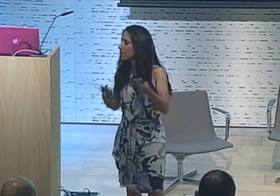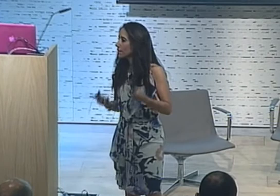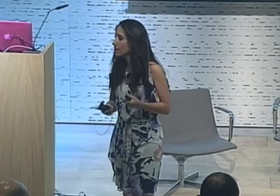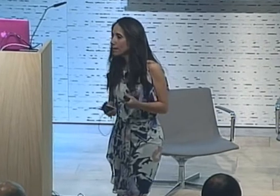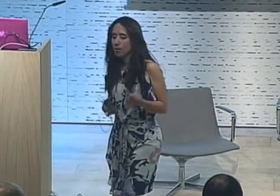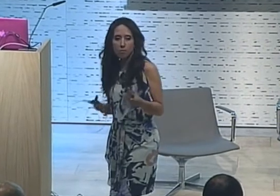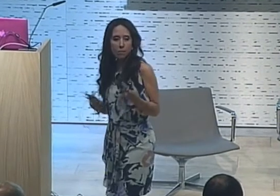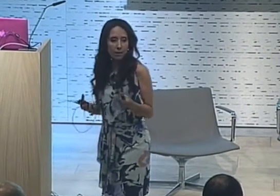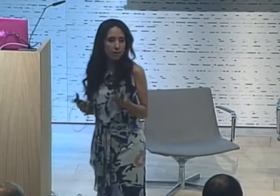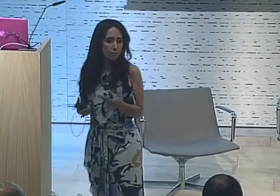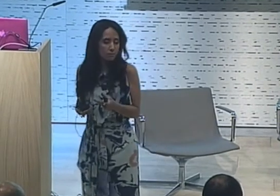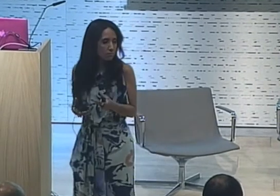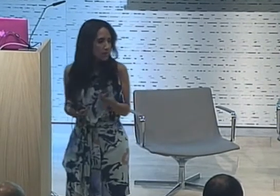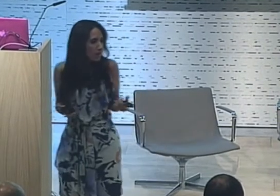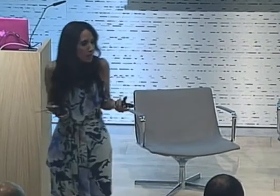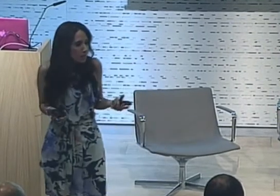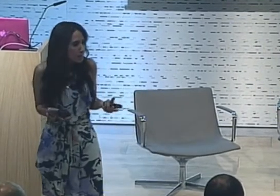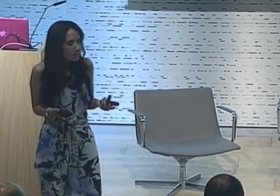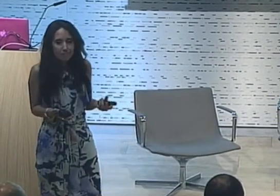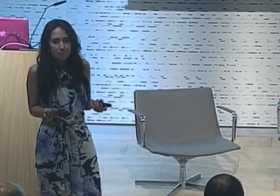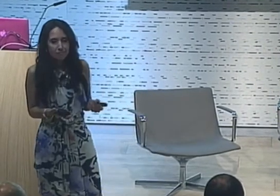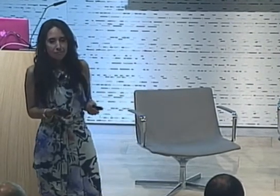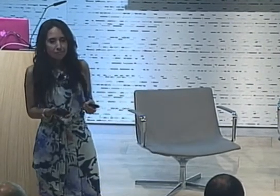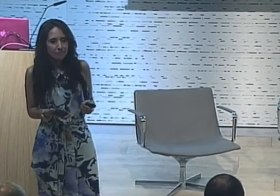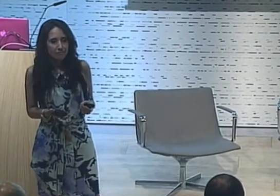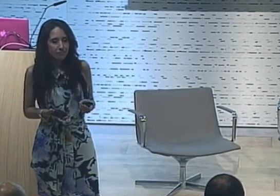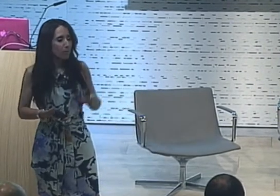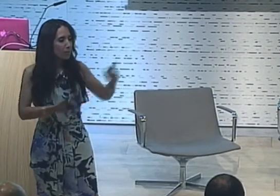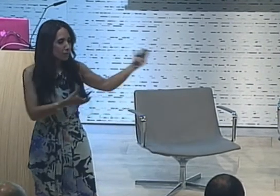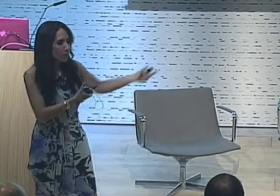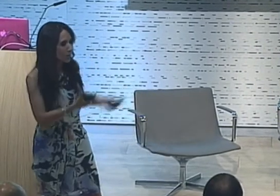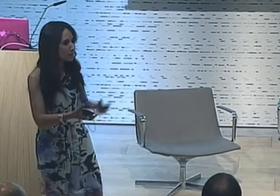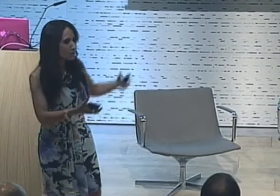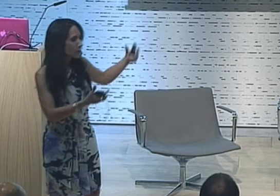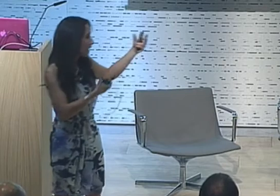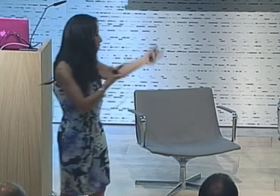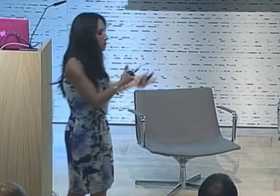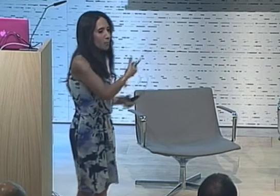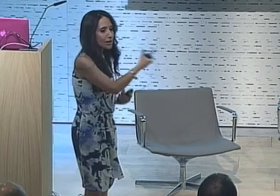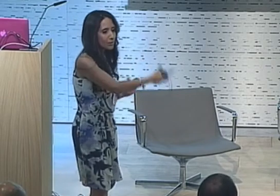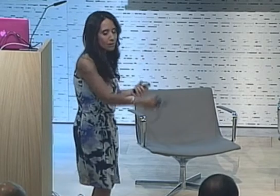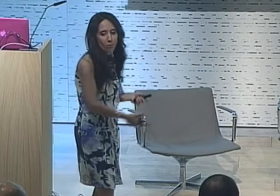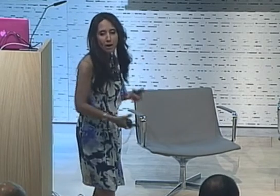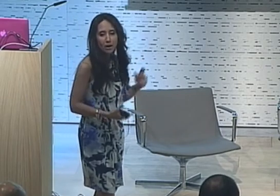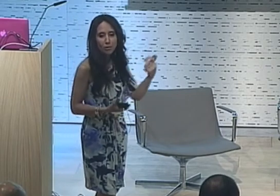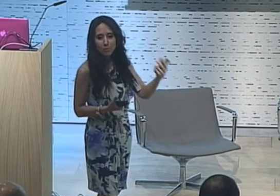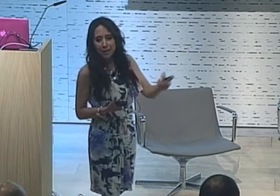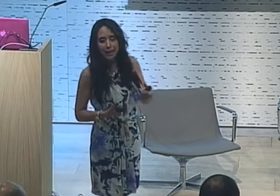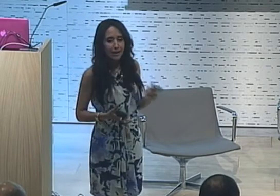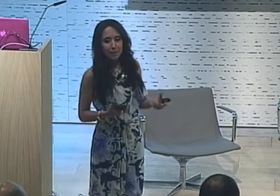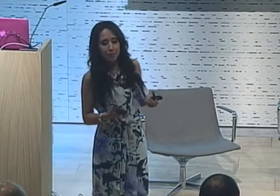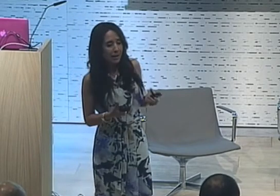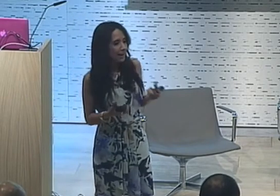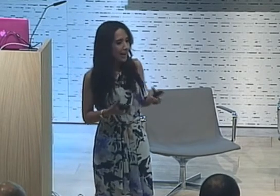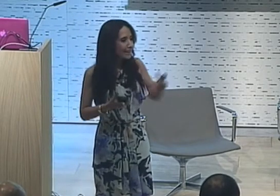¿Qué sucede? ¿Cómo aprendemos? ¿Sabíamos? ¿Por qué todo esto? ¿Por qué adopto? ¿Por qué los videojuegos? ¿Por